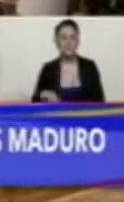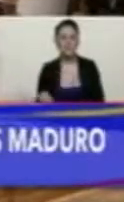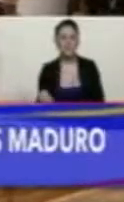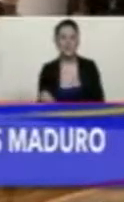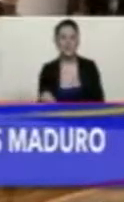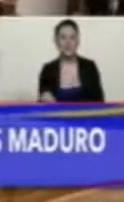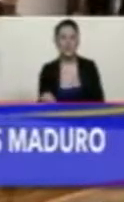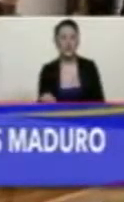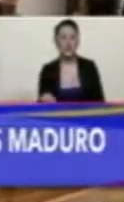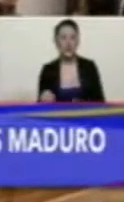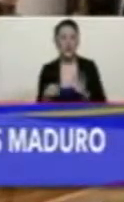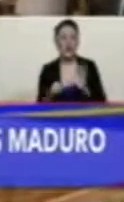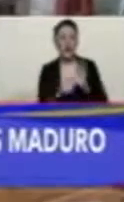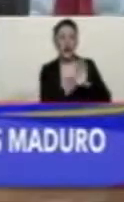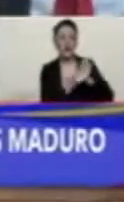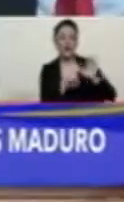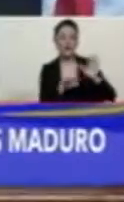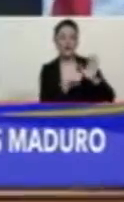esta acta.